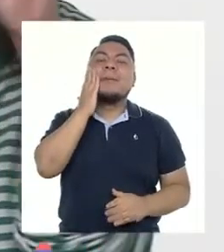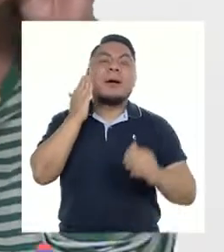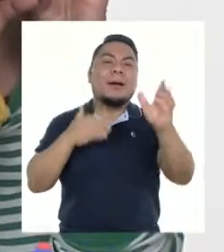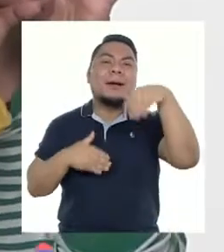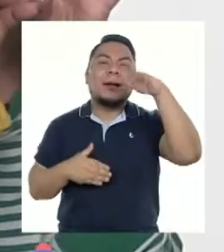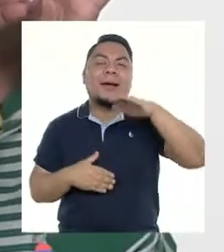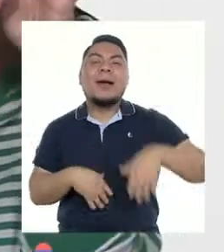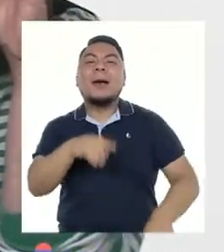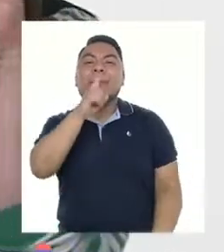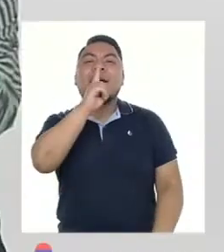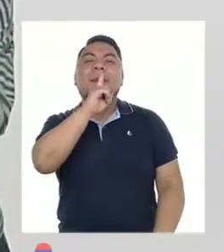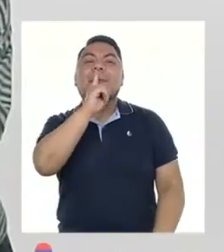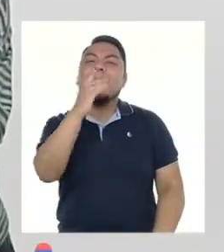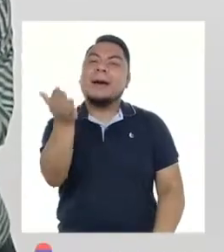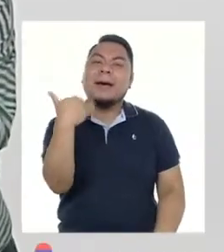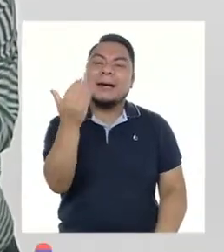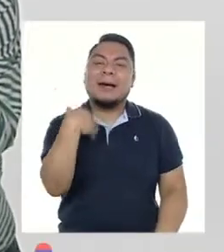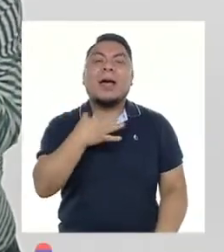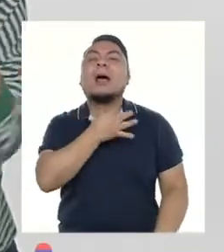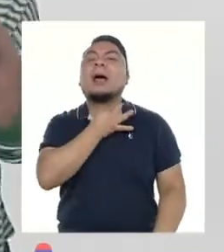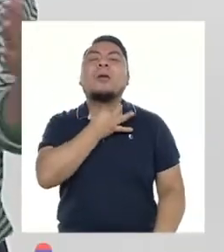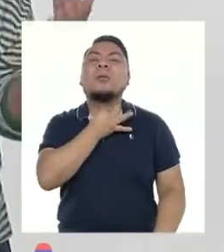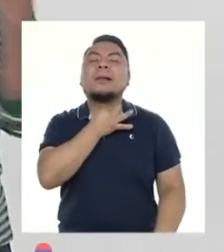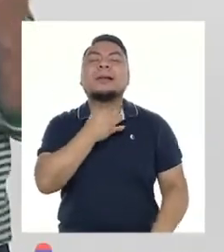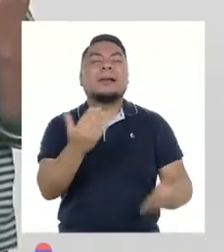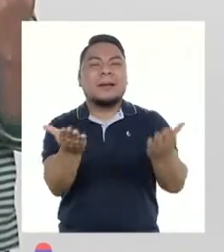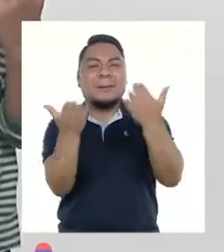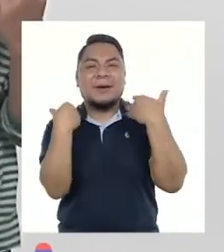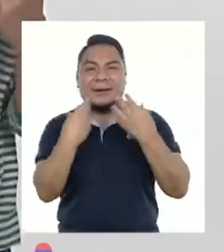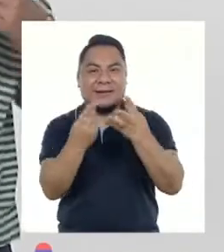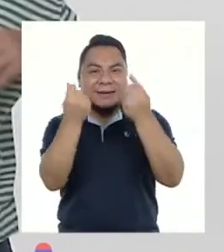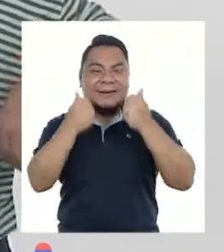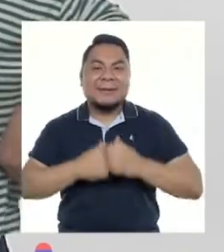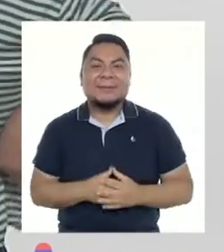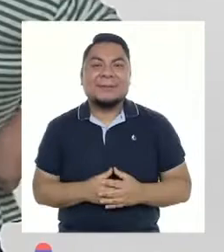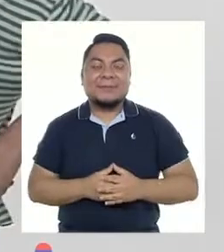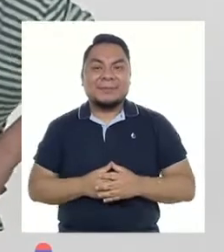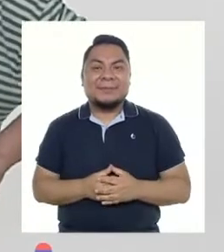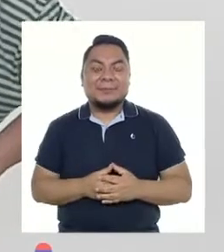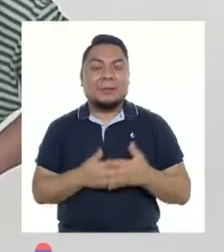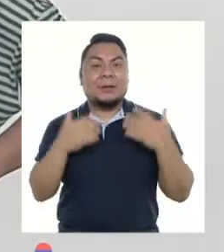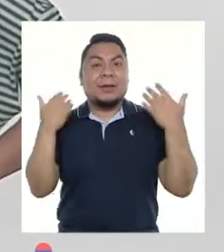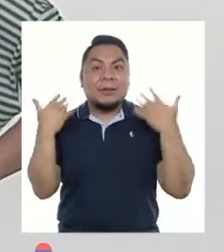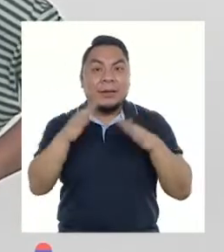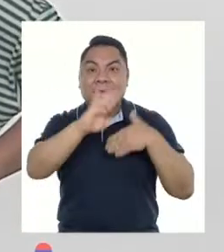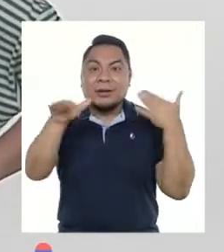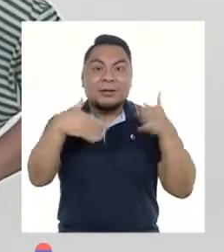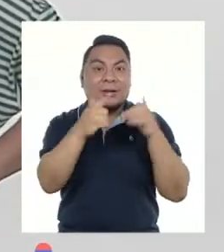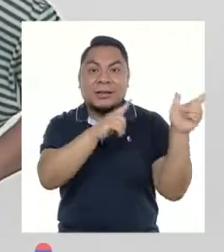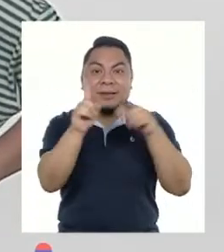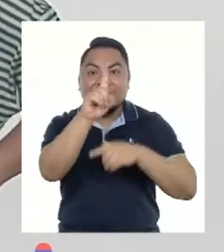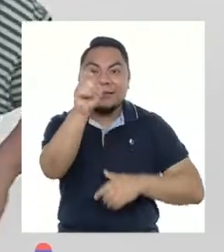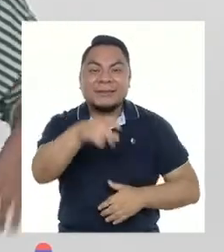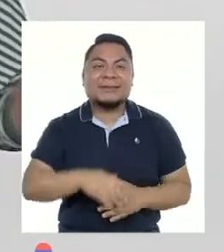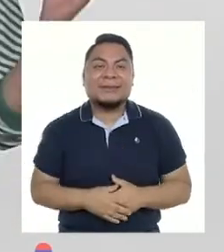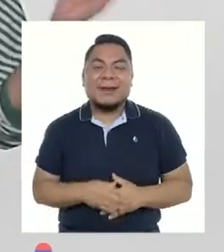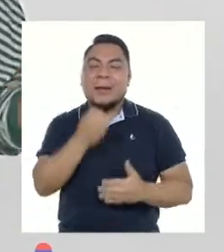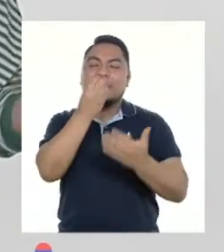¡Mamis! ¡Papis! ¡Abuelitos! ¡Vengan pronto! ¿Estamos todos